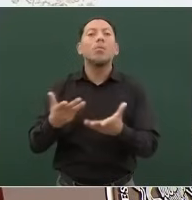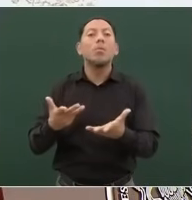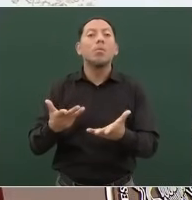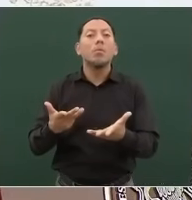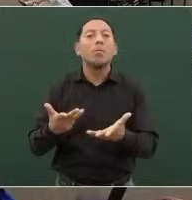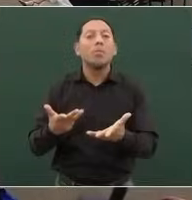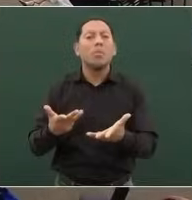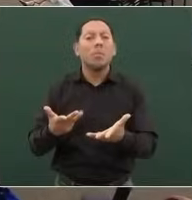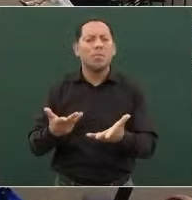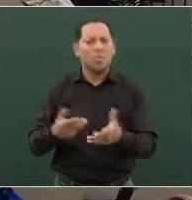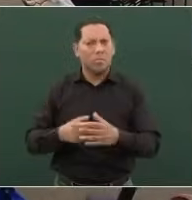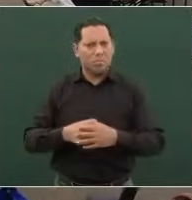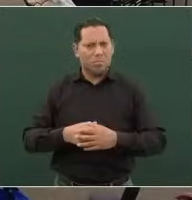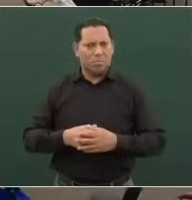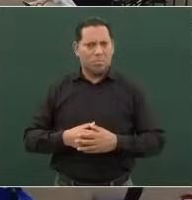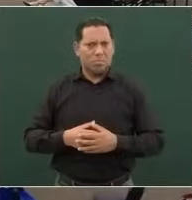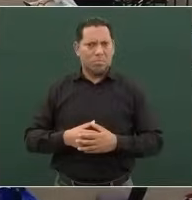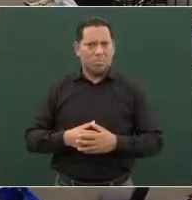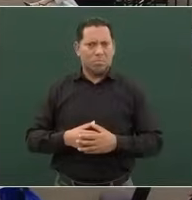Ahora traen